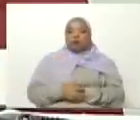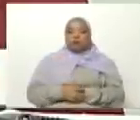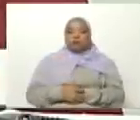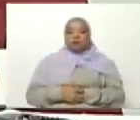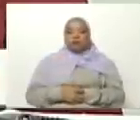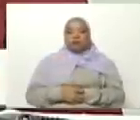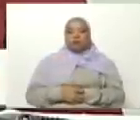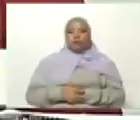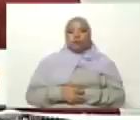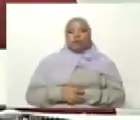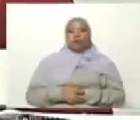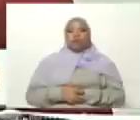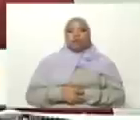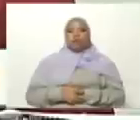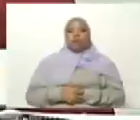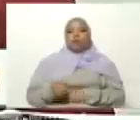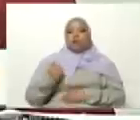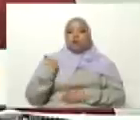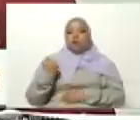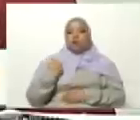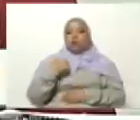Le den una vela a cualquiera.